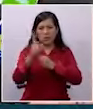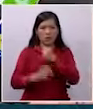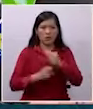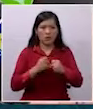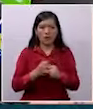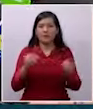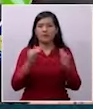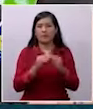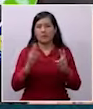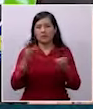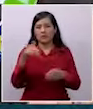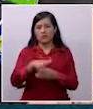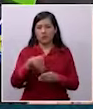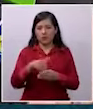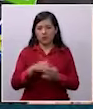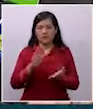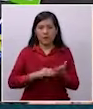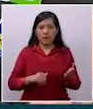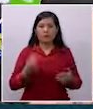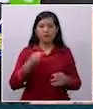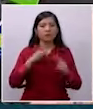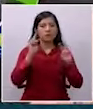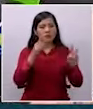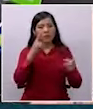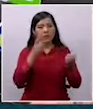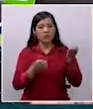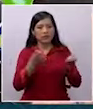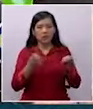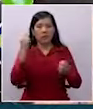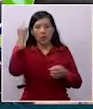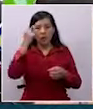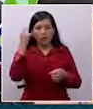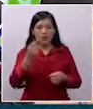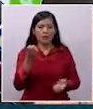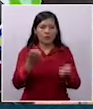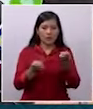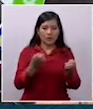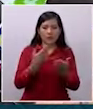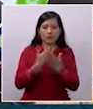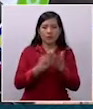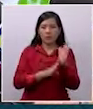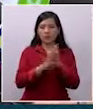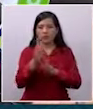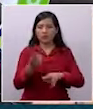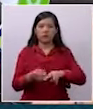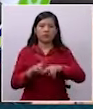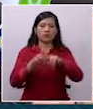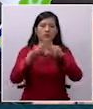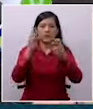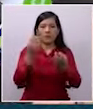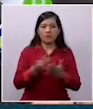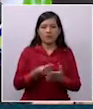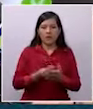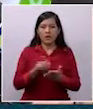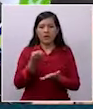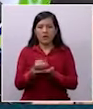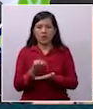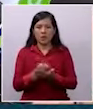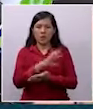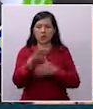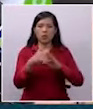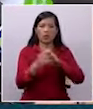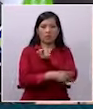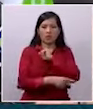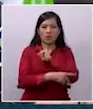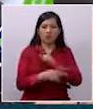Nosotros seguimos pensando en la estabilidad del gobierno, en la estabilidad de la economía del país, en el crecimiento, en la industrialización. Y claro,